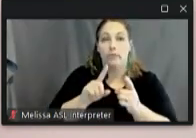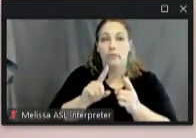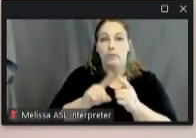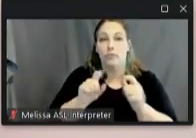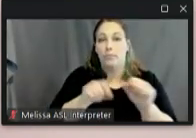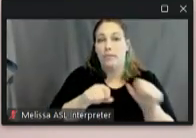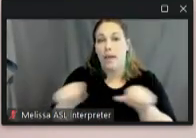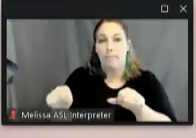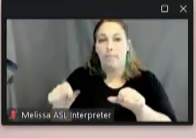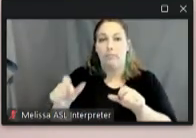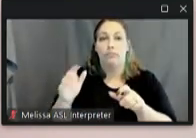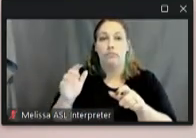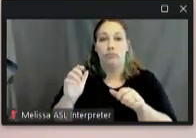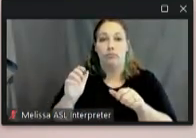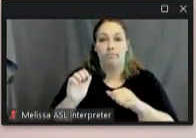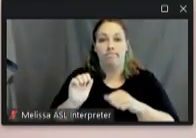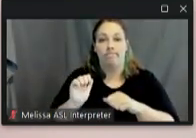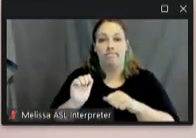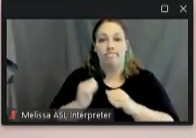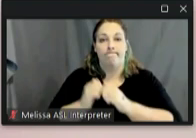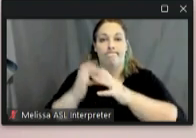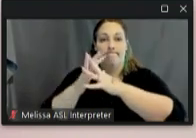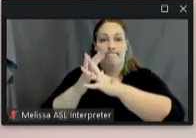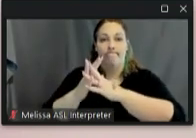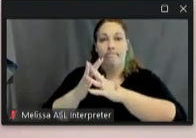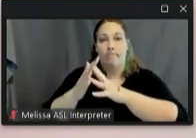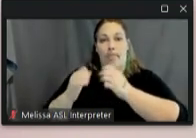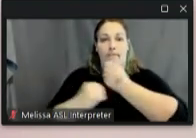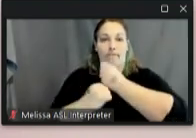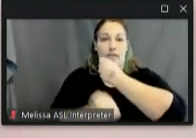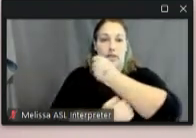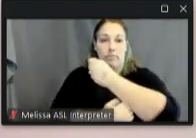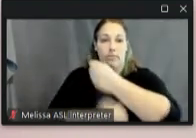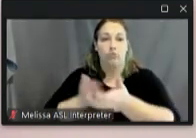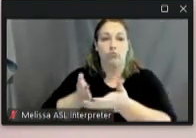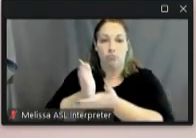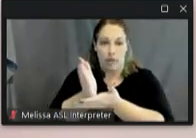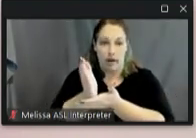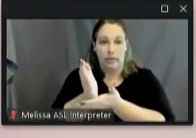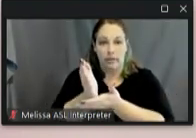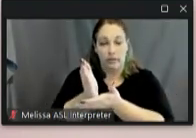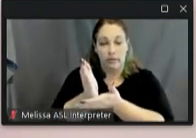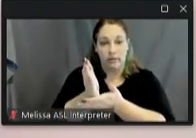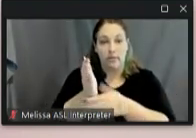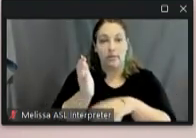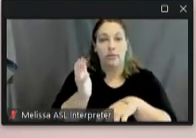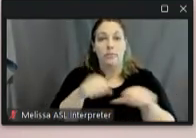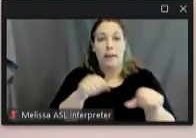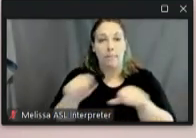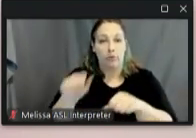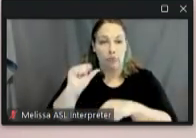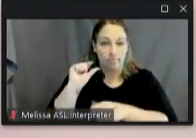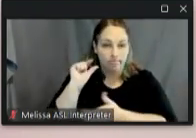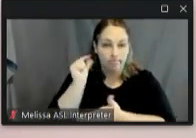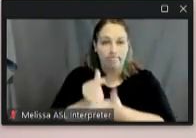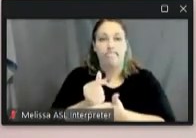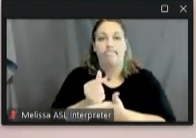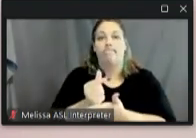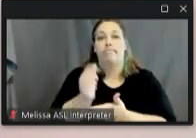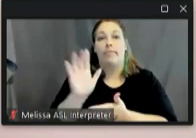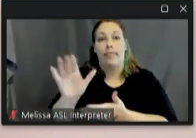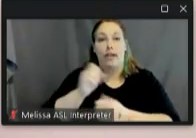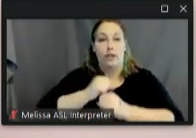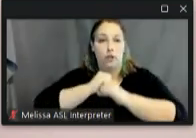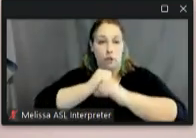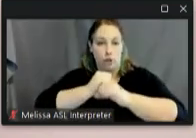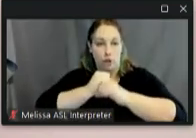nacional establece para garantizar la seguridad integral de las niñas, adolescentes y mujeres con discapacidad en Honduras. La Secretaría de